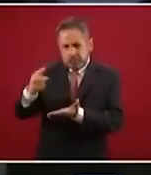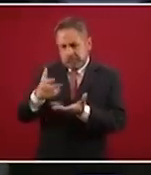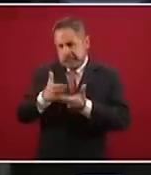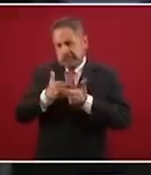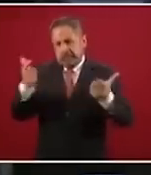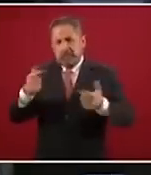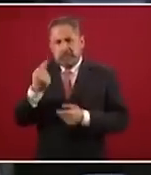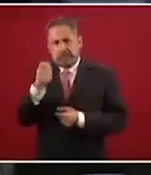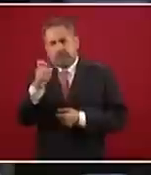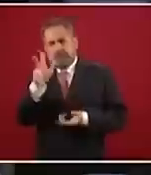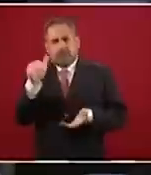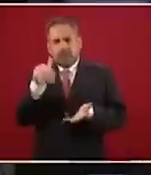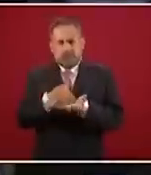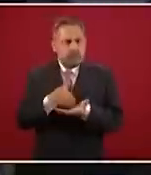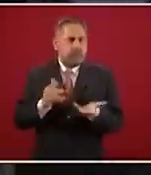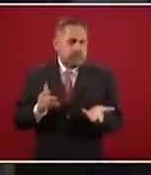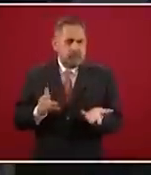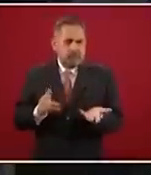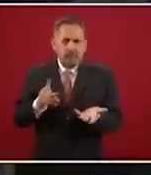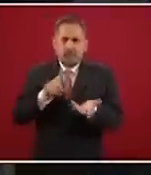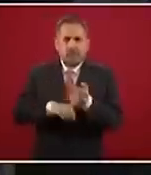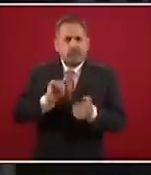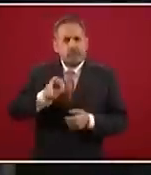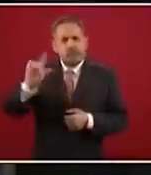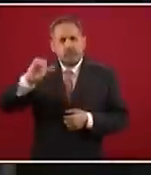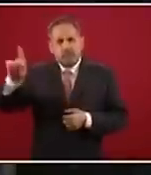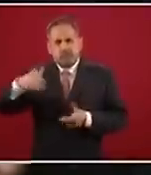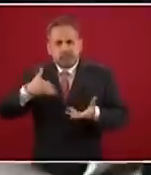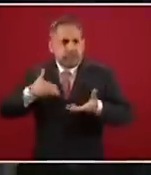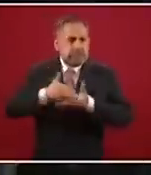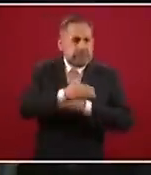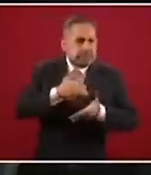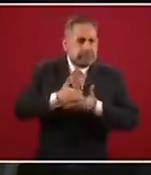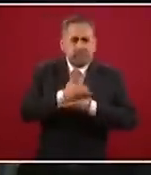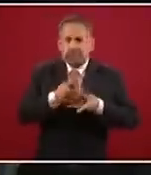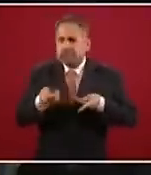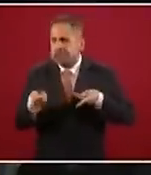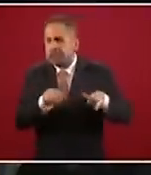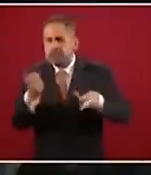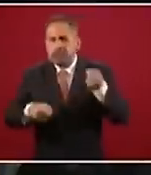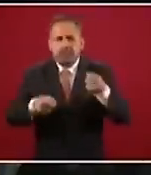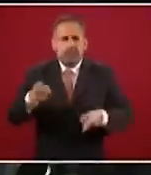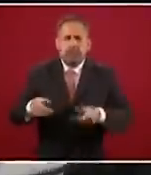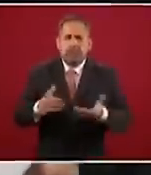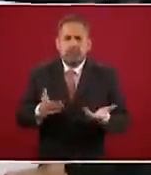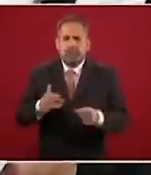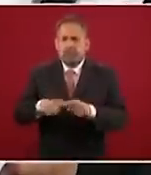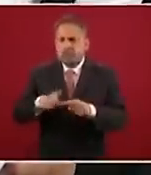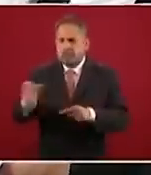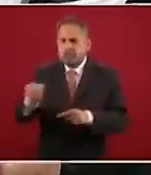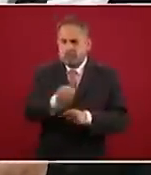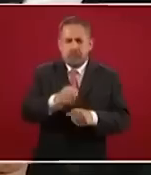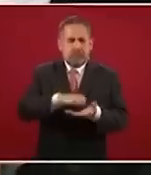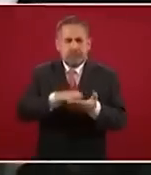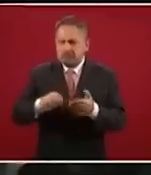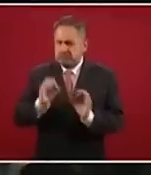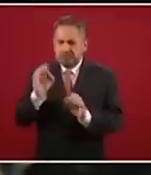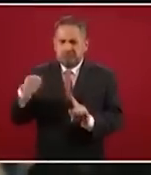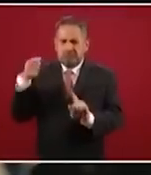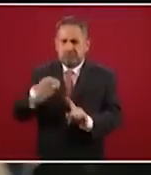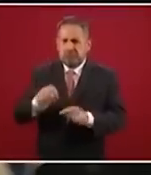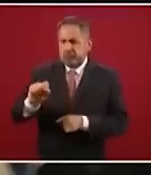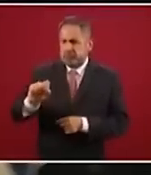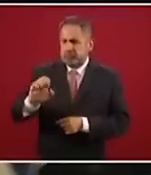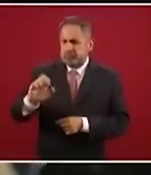más de 110 mil, hay funcionarios que están metiendo las manos para indicar quiénes podrían ser. El caso específico de